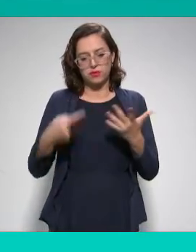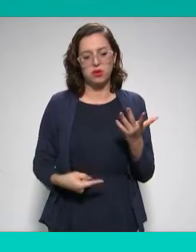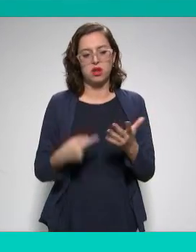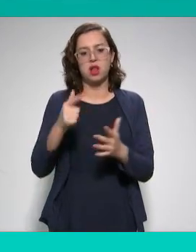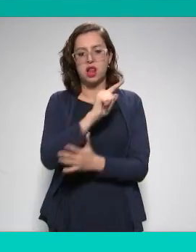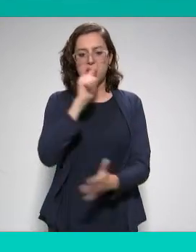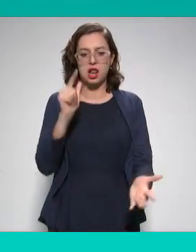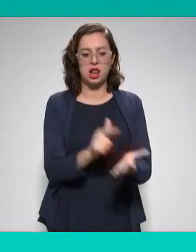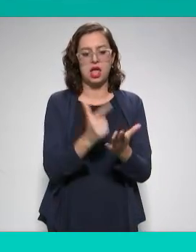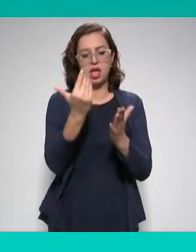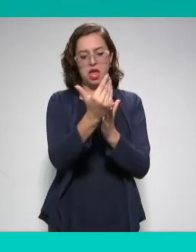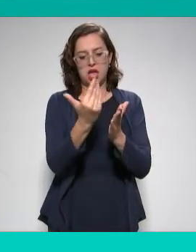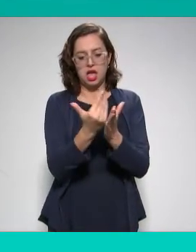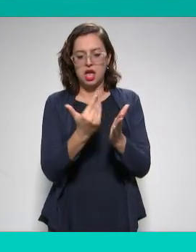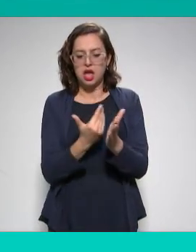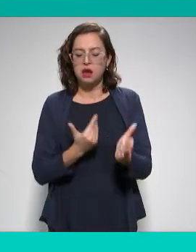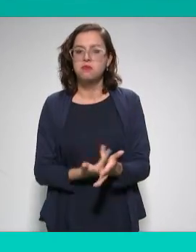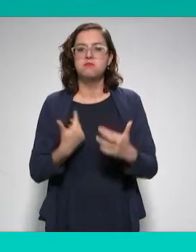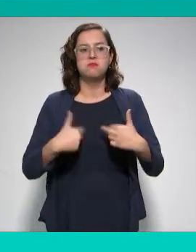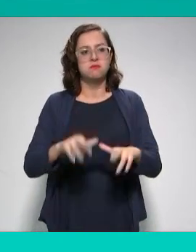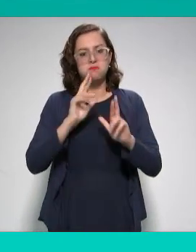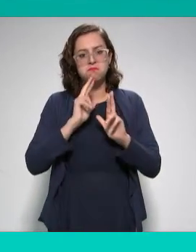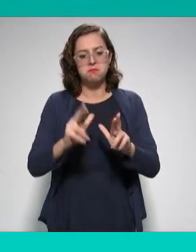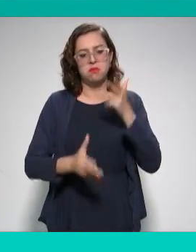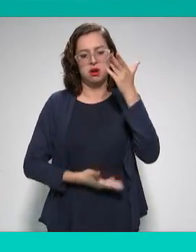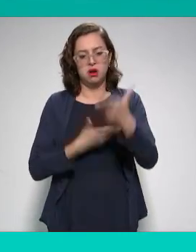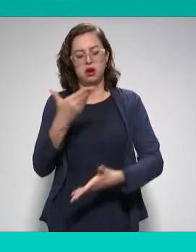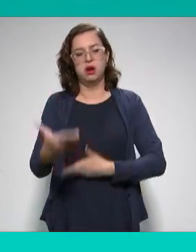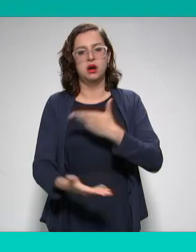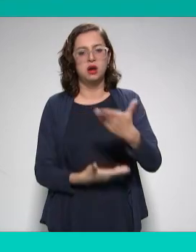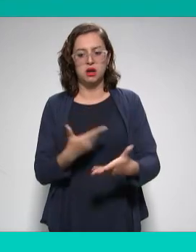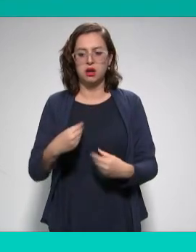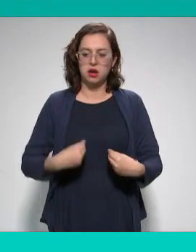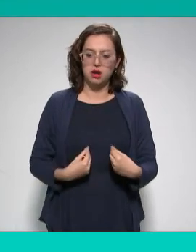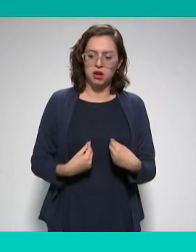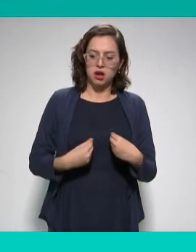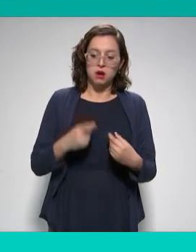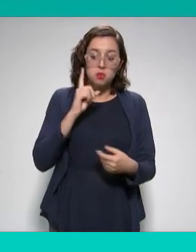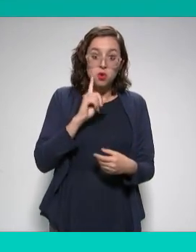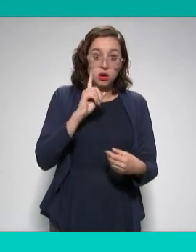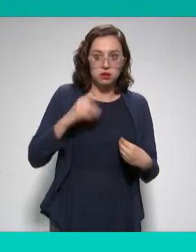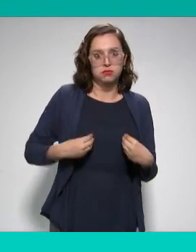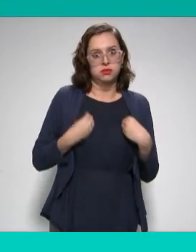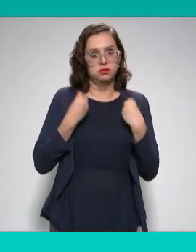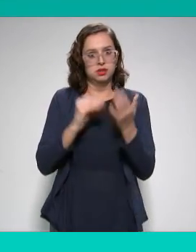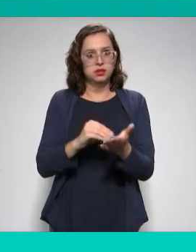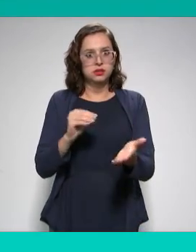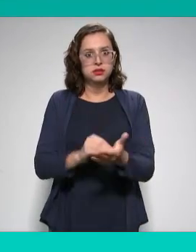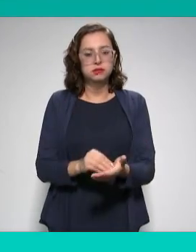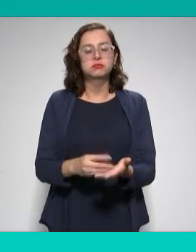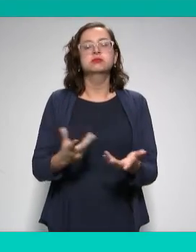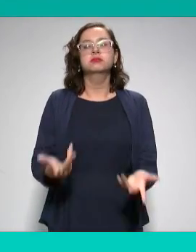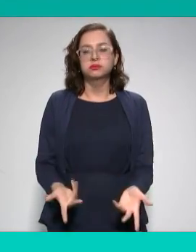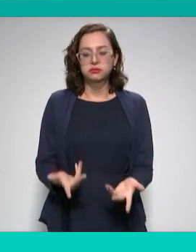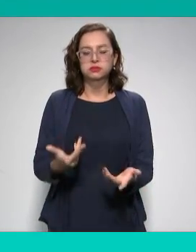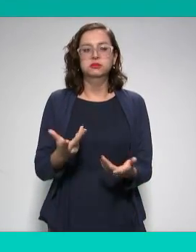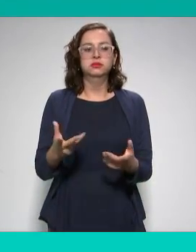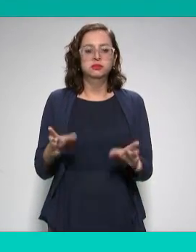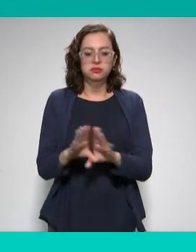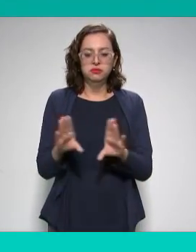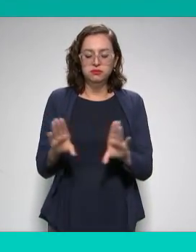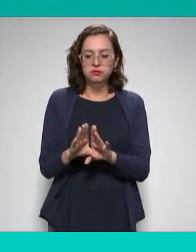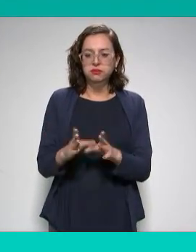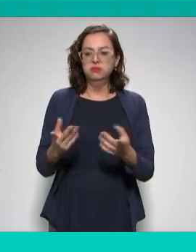y en diseñar respuestas y servicios para mujeres sobrevivientes y añadió que la mejor manera de contrarrestar